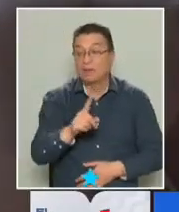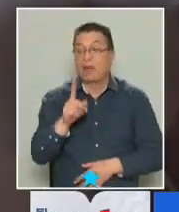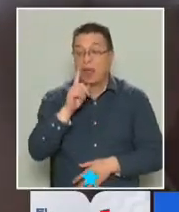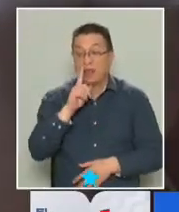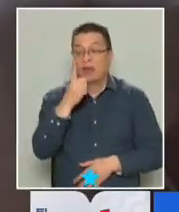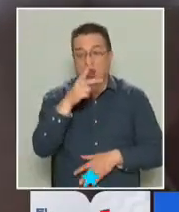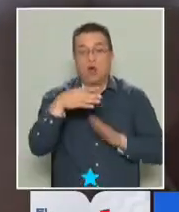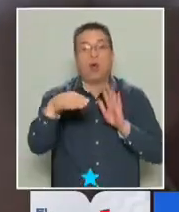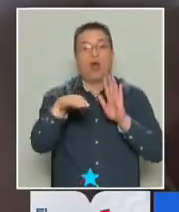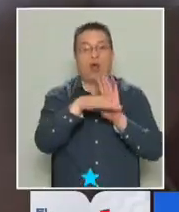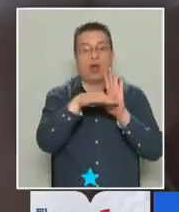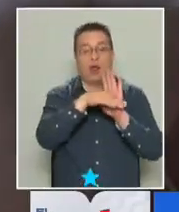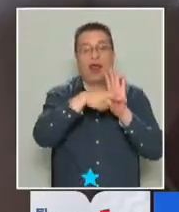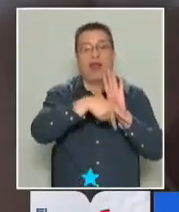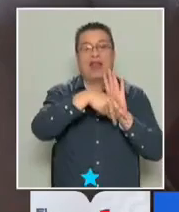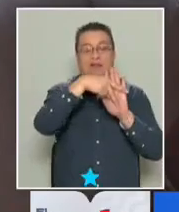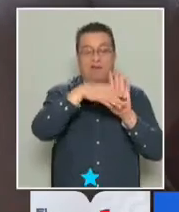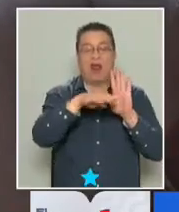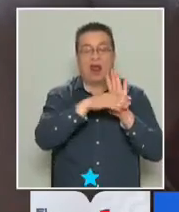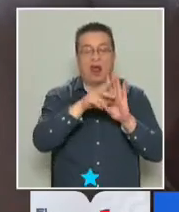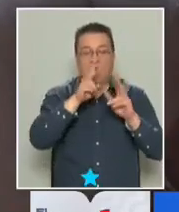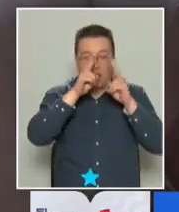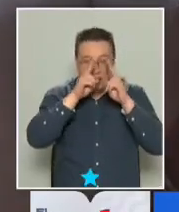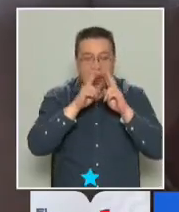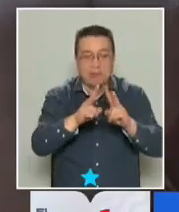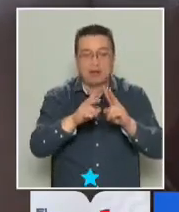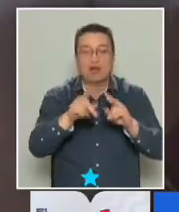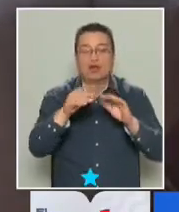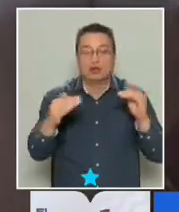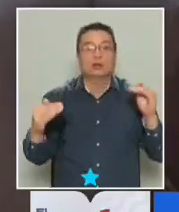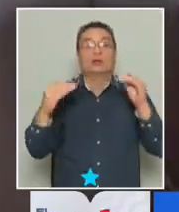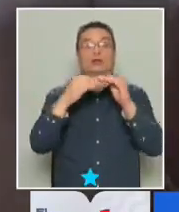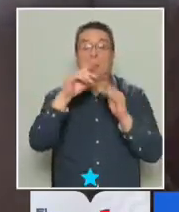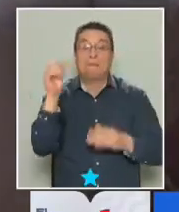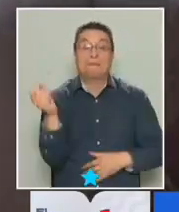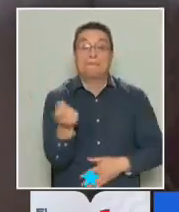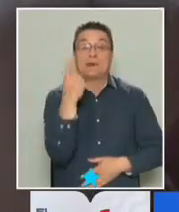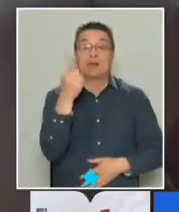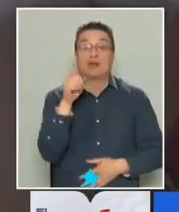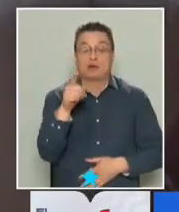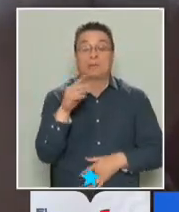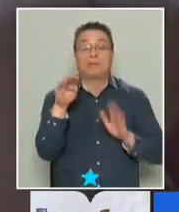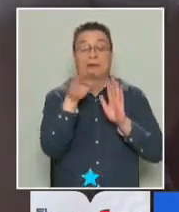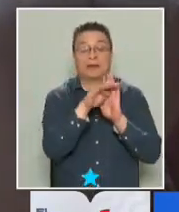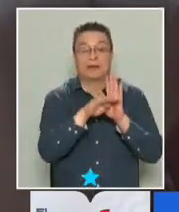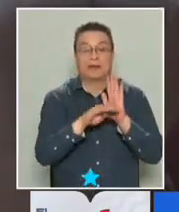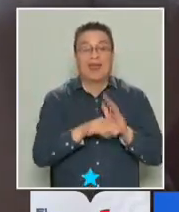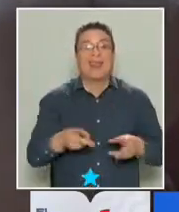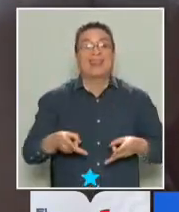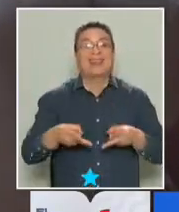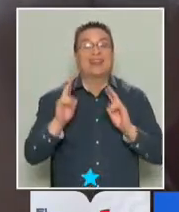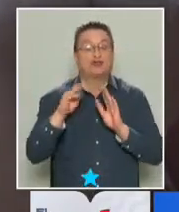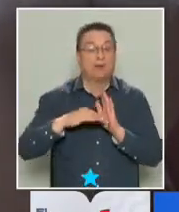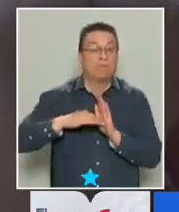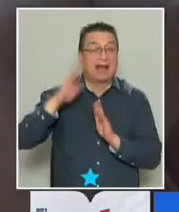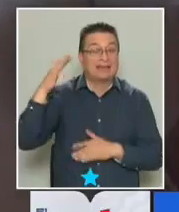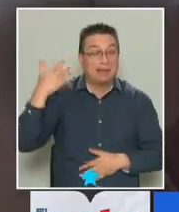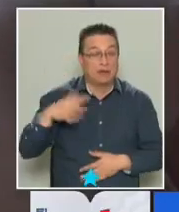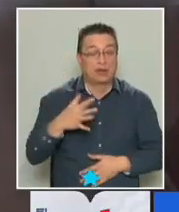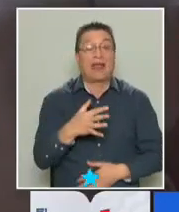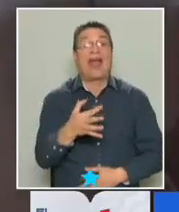estándar y el estándar de respeto tiene que ver en primer lugar con el catálogo de derechos fundamentales que están